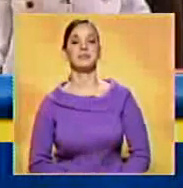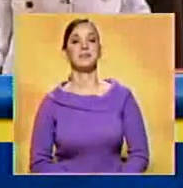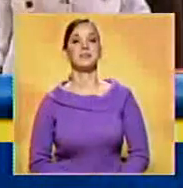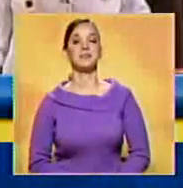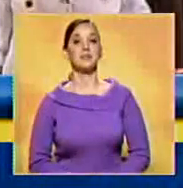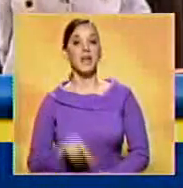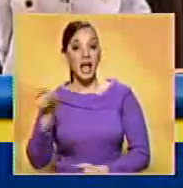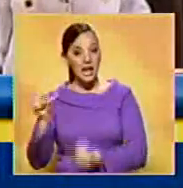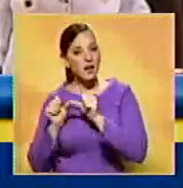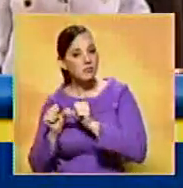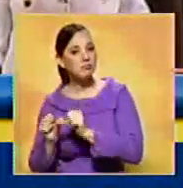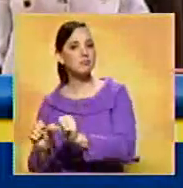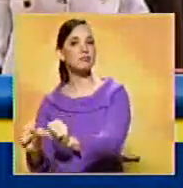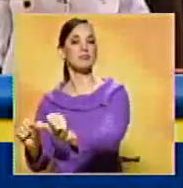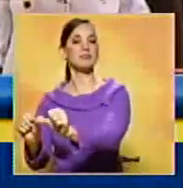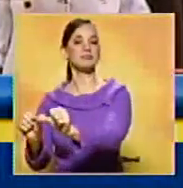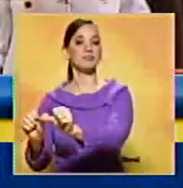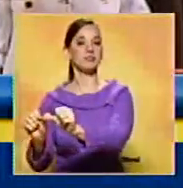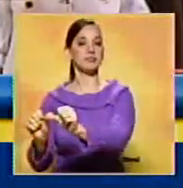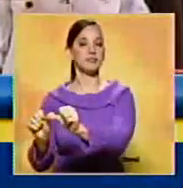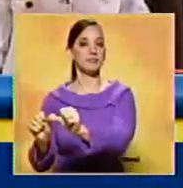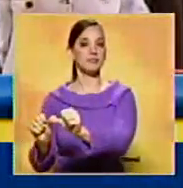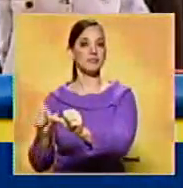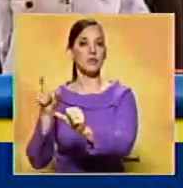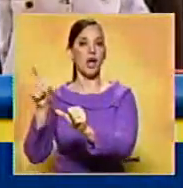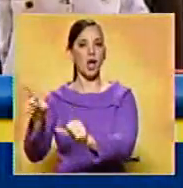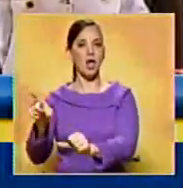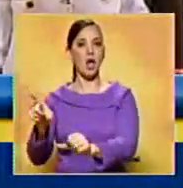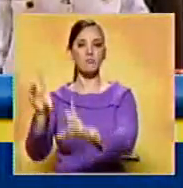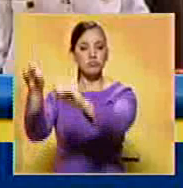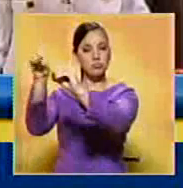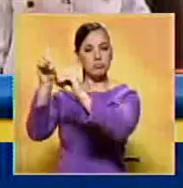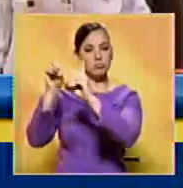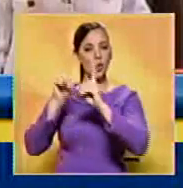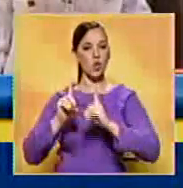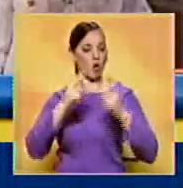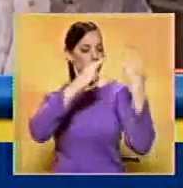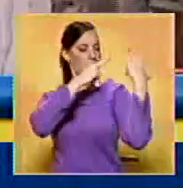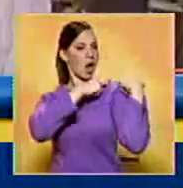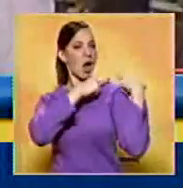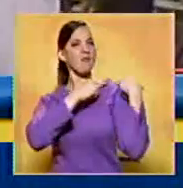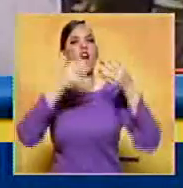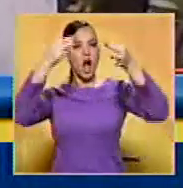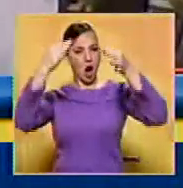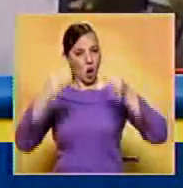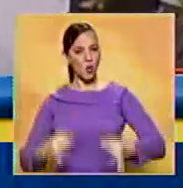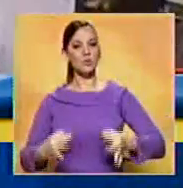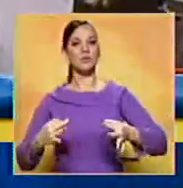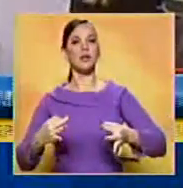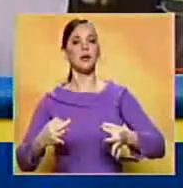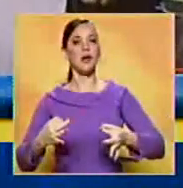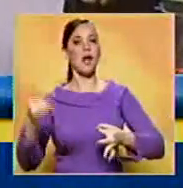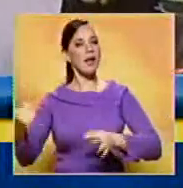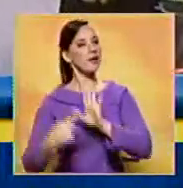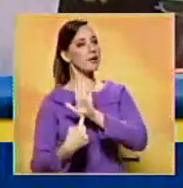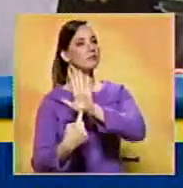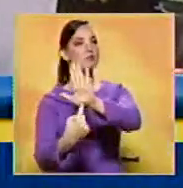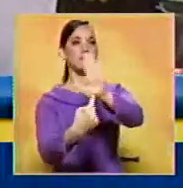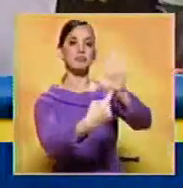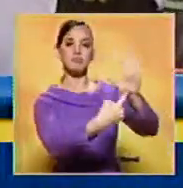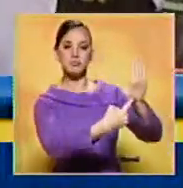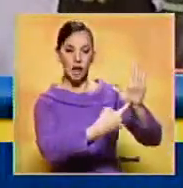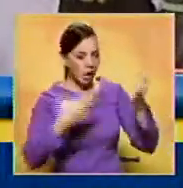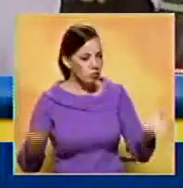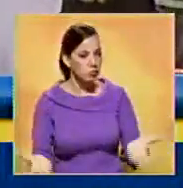para que siga con su don de jefa justa, dando el ejemplo y